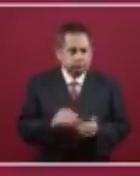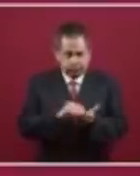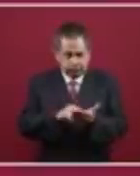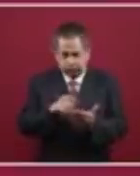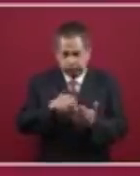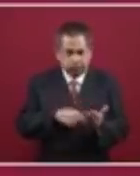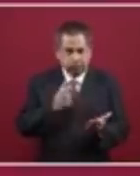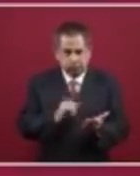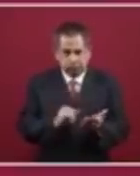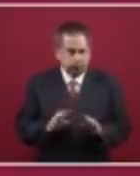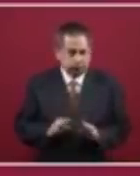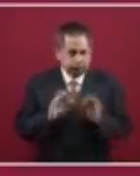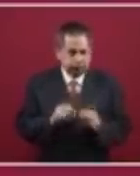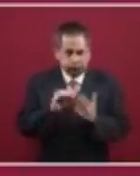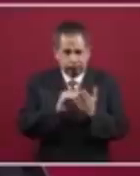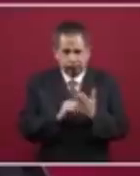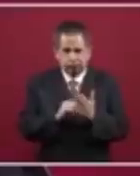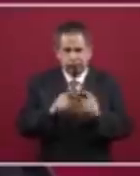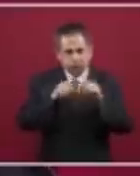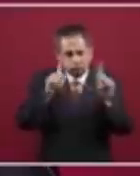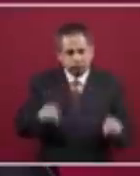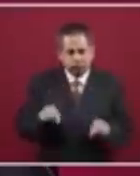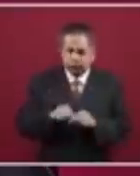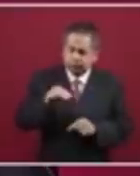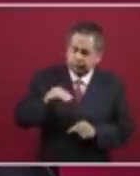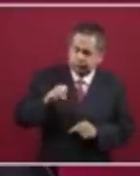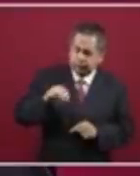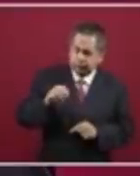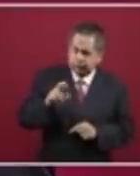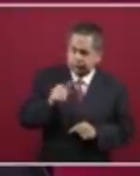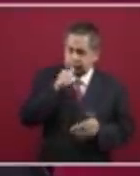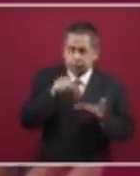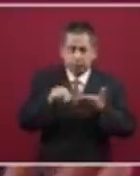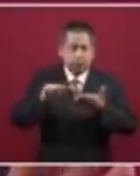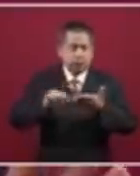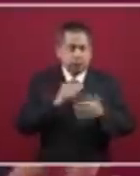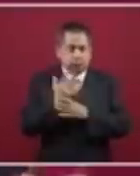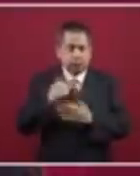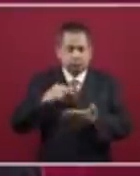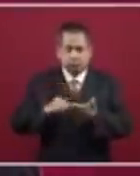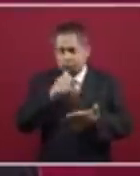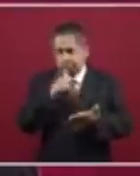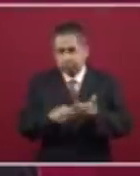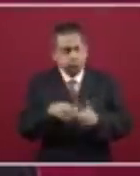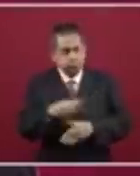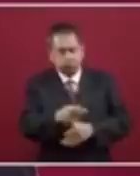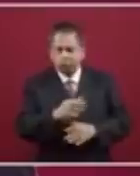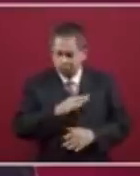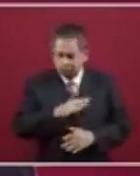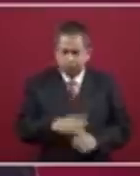lo más pronto posible. En conferencia de prensa, el mandatario federal rechazó que haya alguna enfermedad o epidemia en el